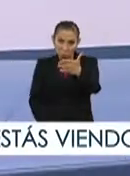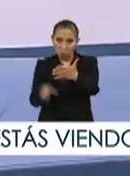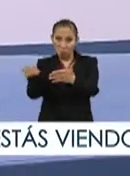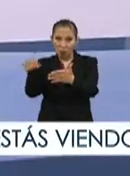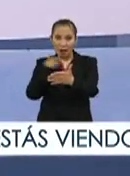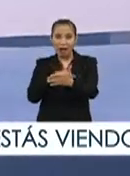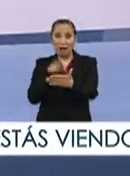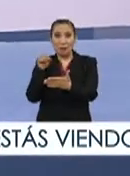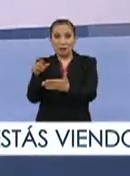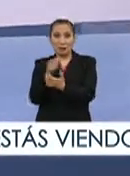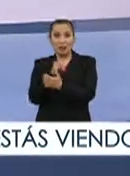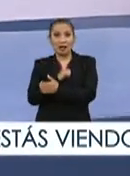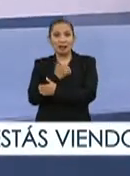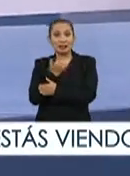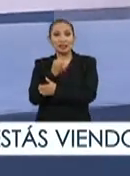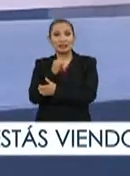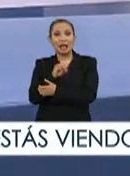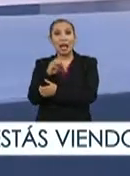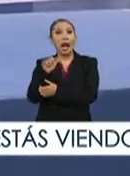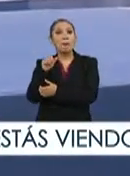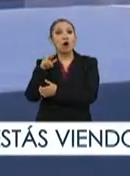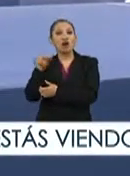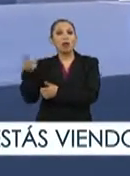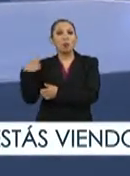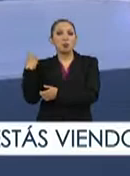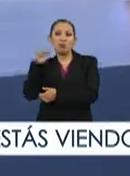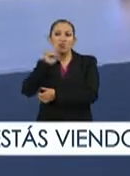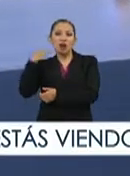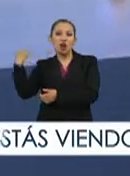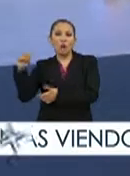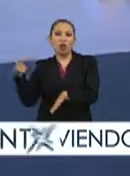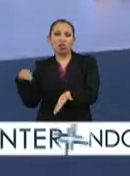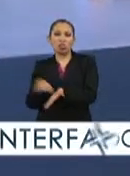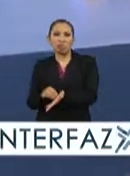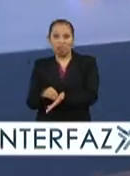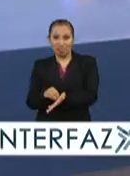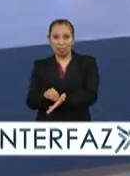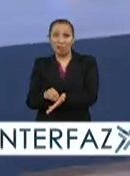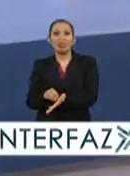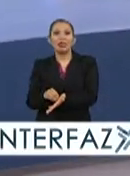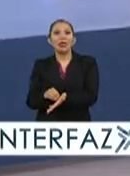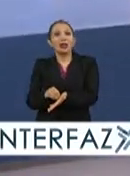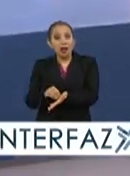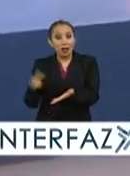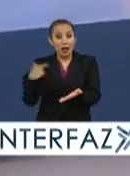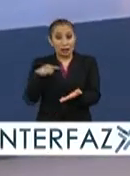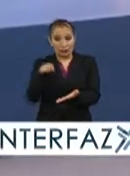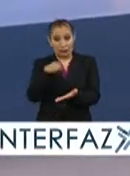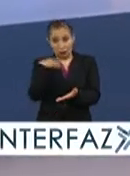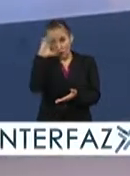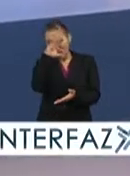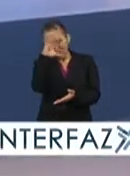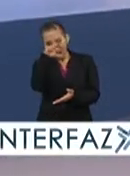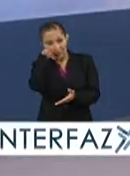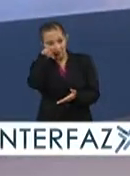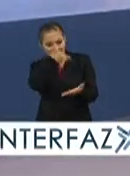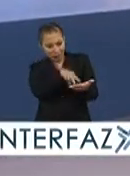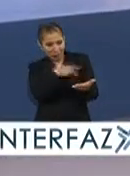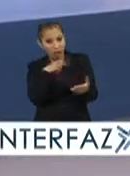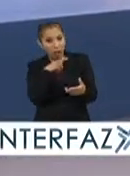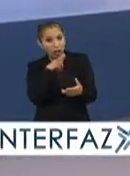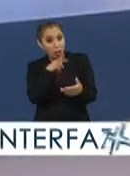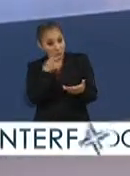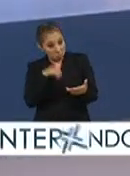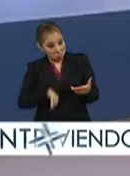de Jessé Amaury, que era el seudónimo de Marilló Paz. Entonces, si tienen curiosidad, van a ver que es una